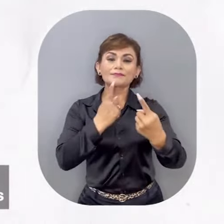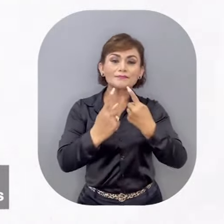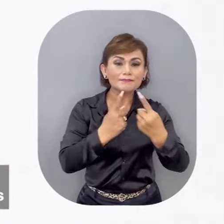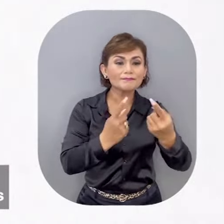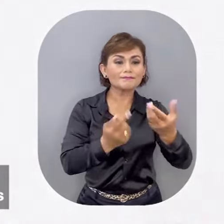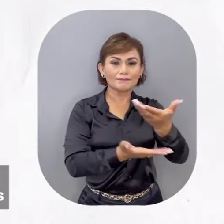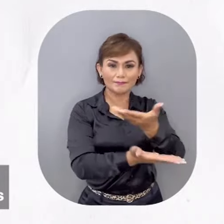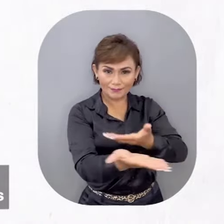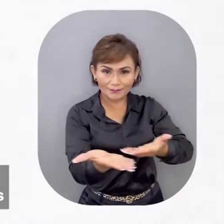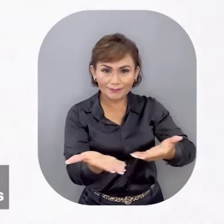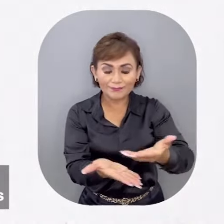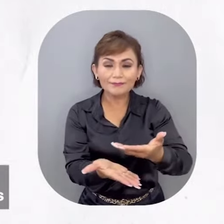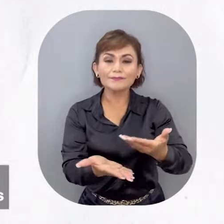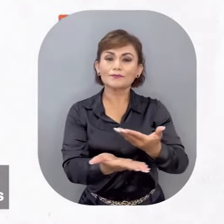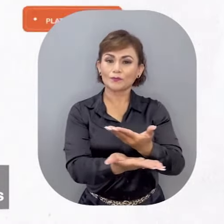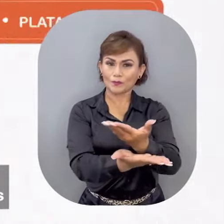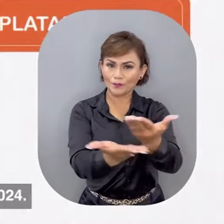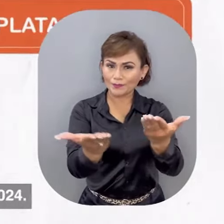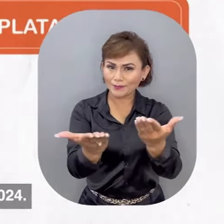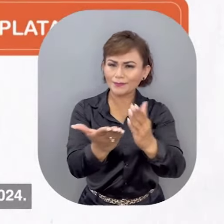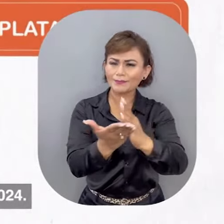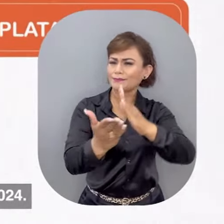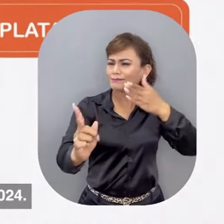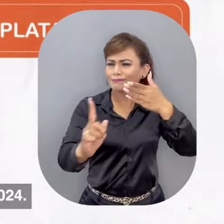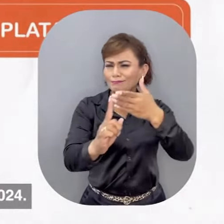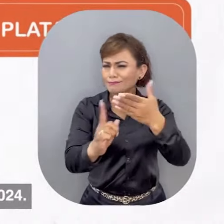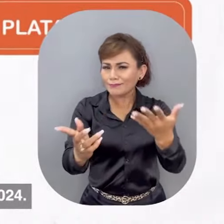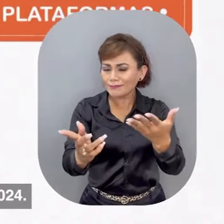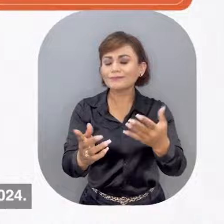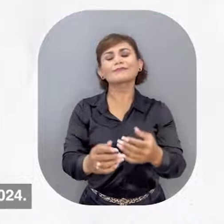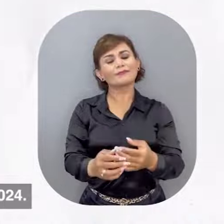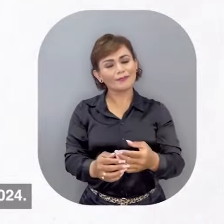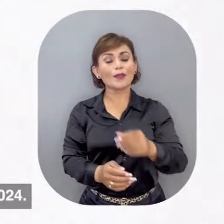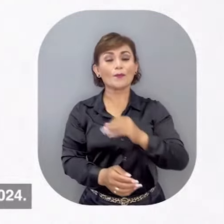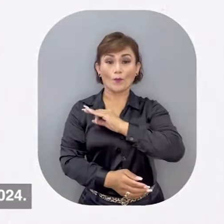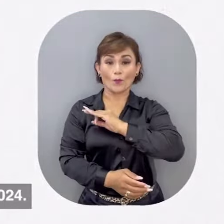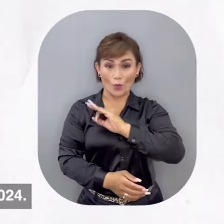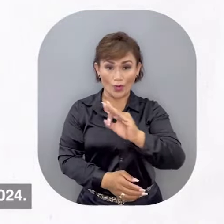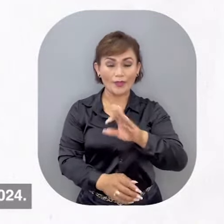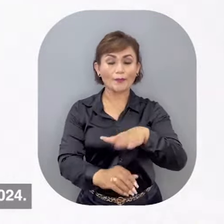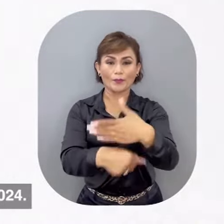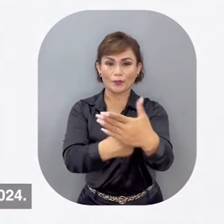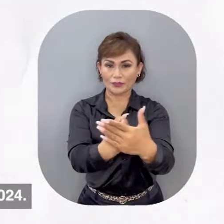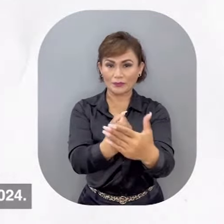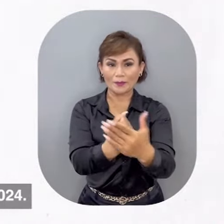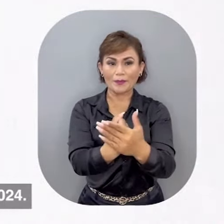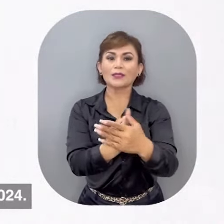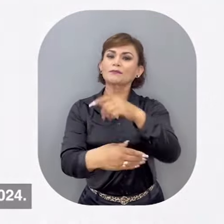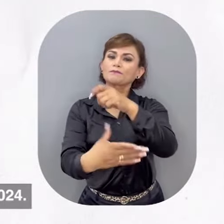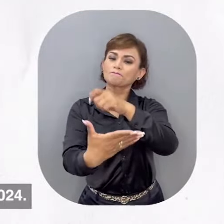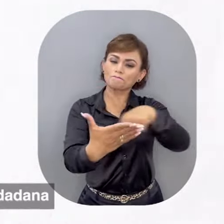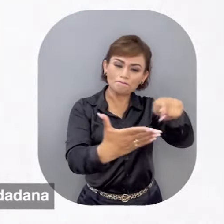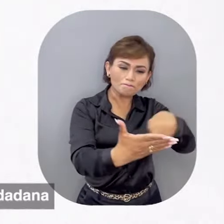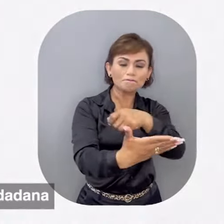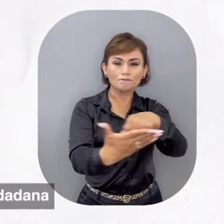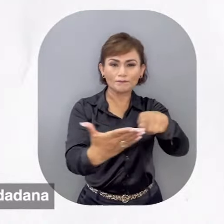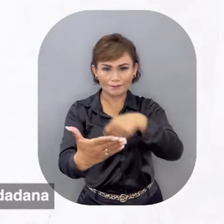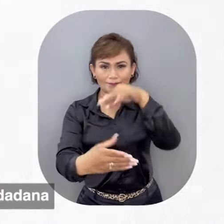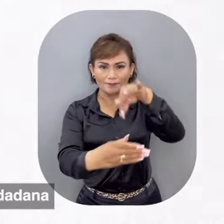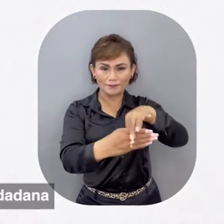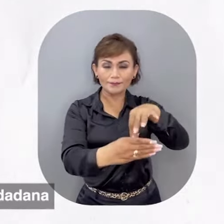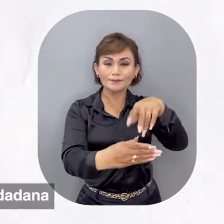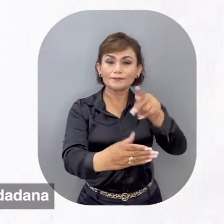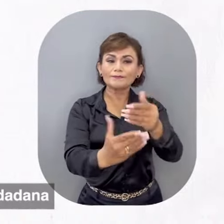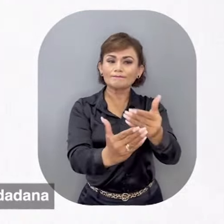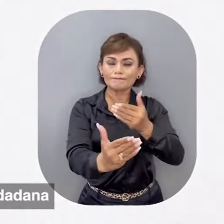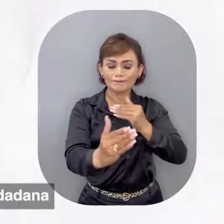propuestas, planteamientos y plataformas electorales de las candidaturas a las presidencias municipales en 2024. Con este